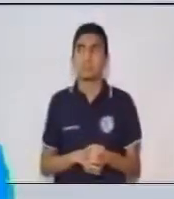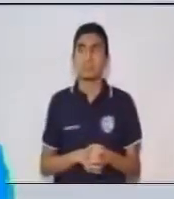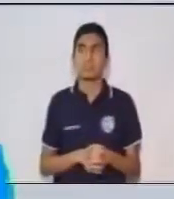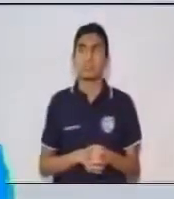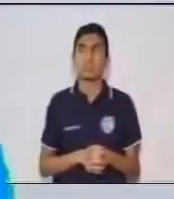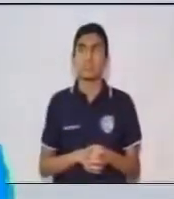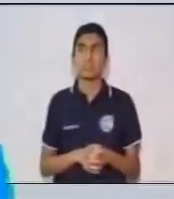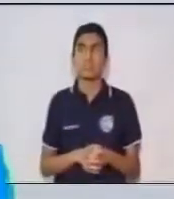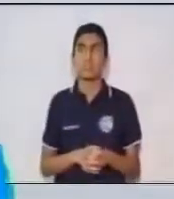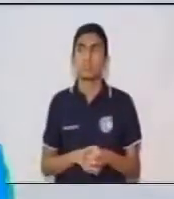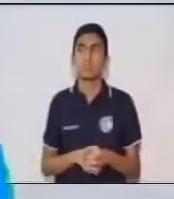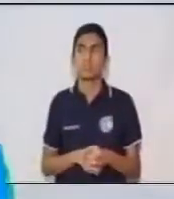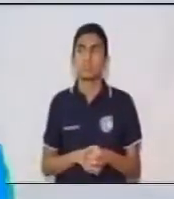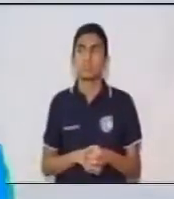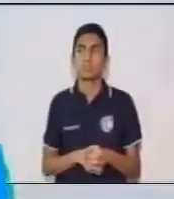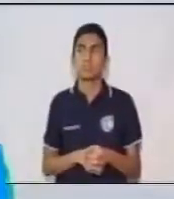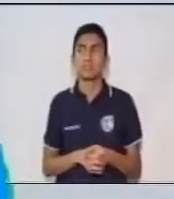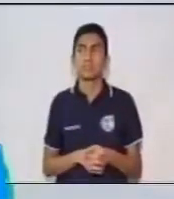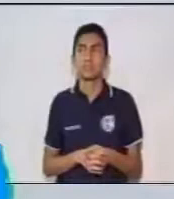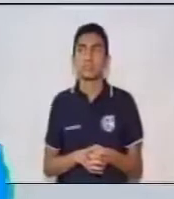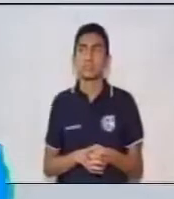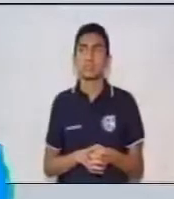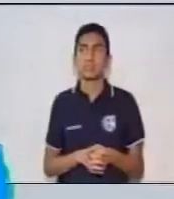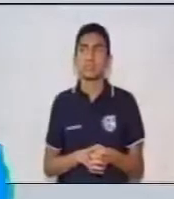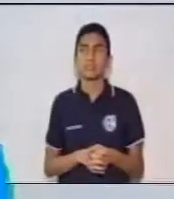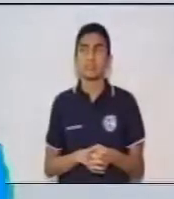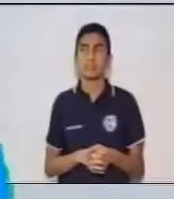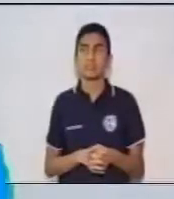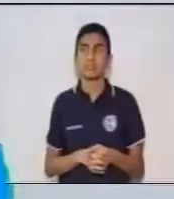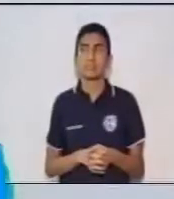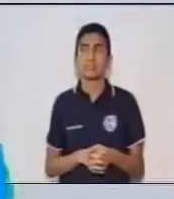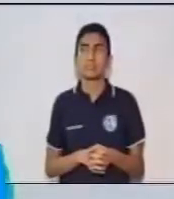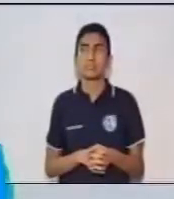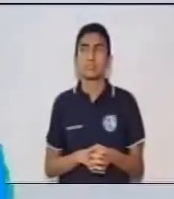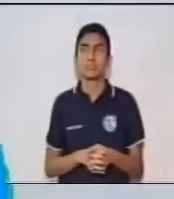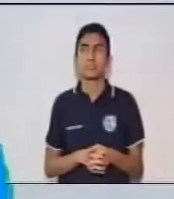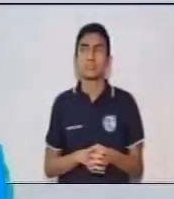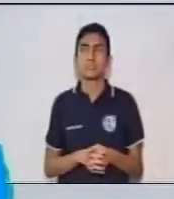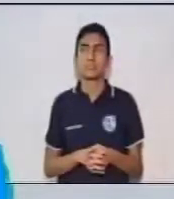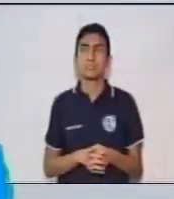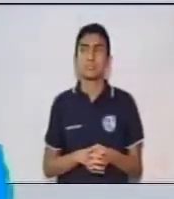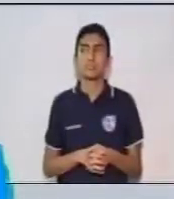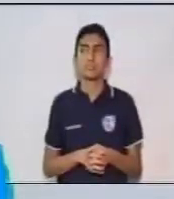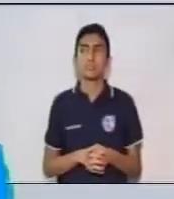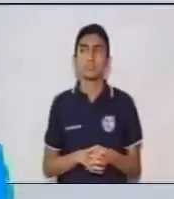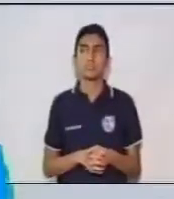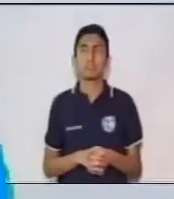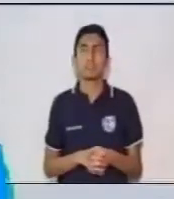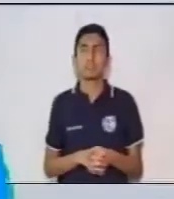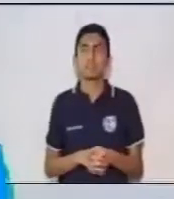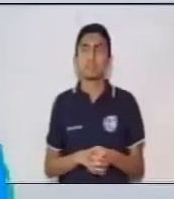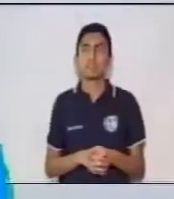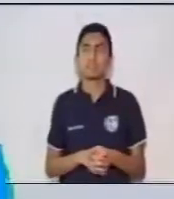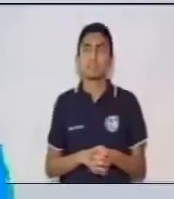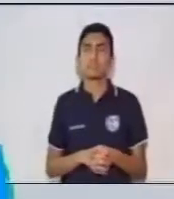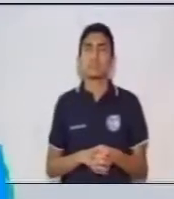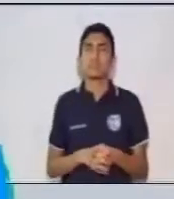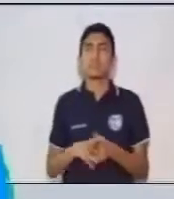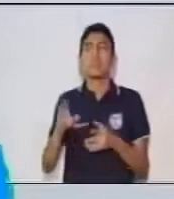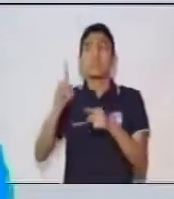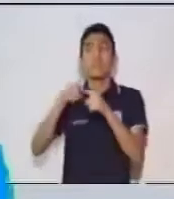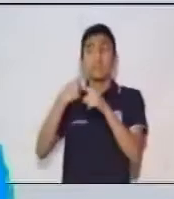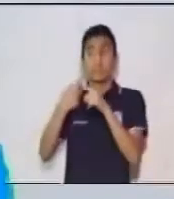más 2. Entonces tenemos el área del rectángulo es x más 3 por x más 2.